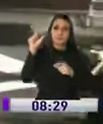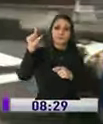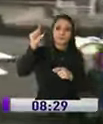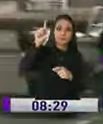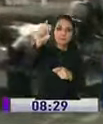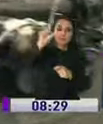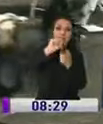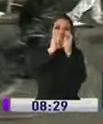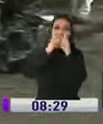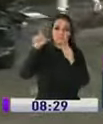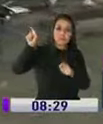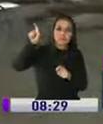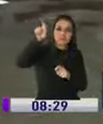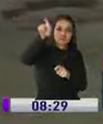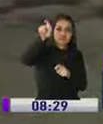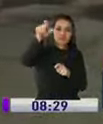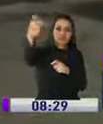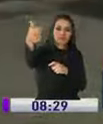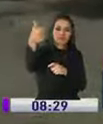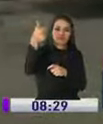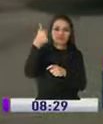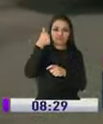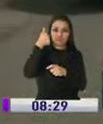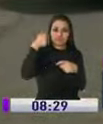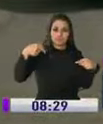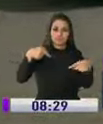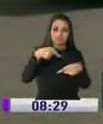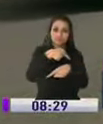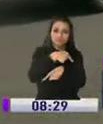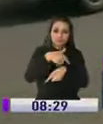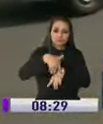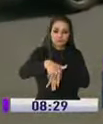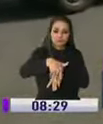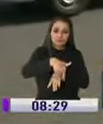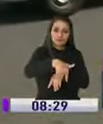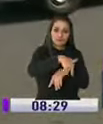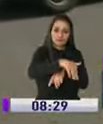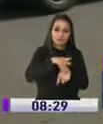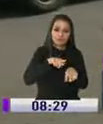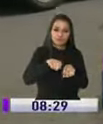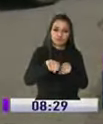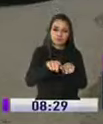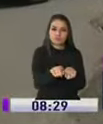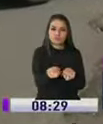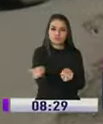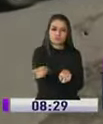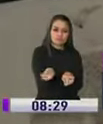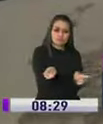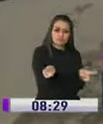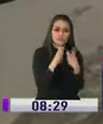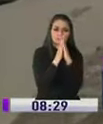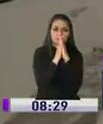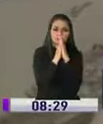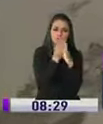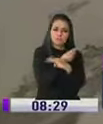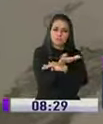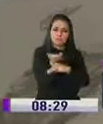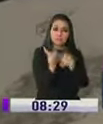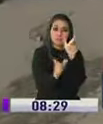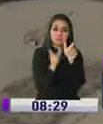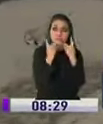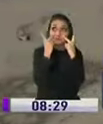señalización horizontal y vertical, haciendo los cambios de sentido. Entonces, sí quisiera recomendar a la comunidad que estén